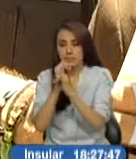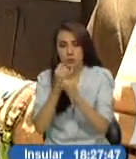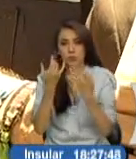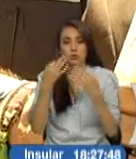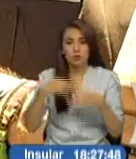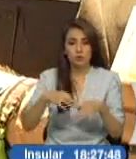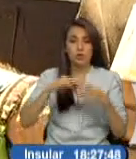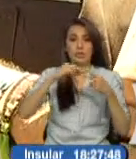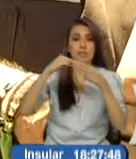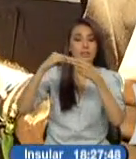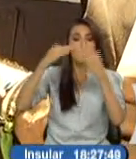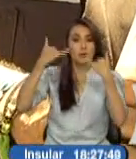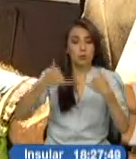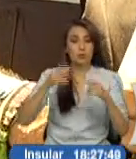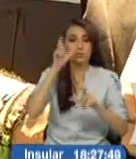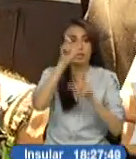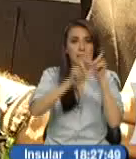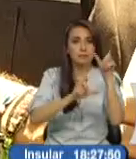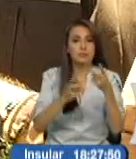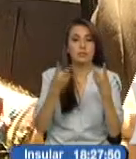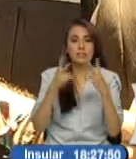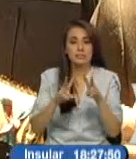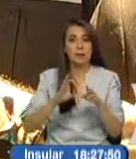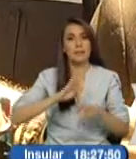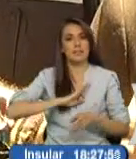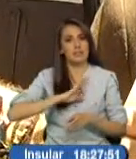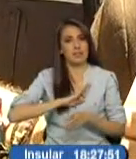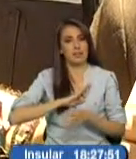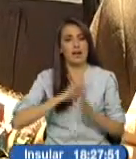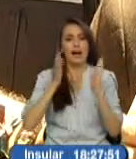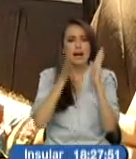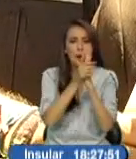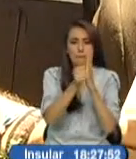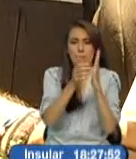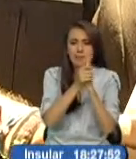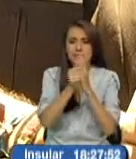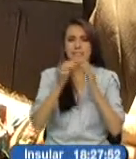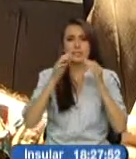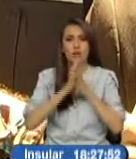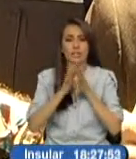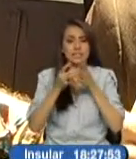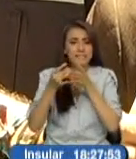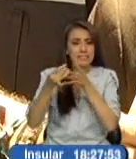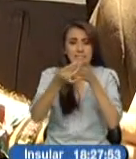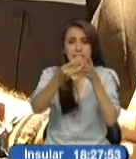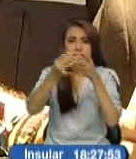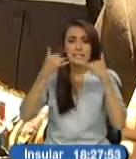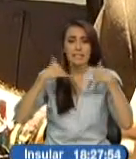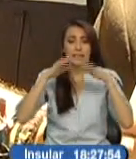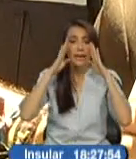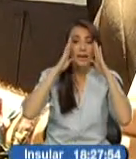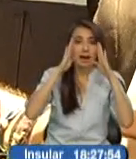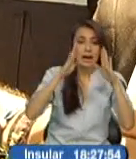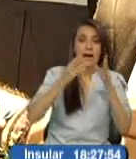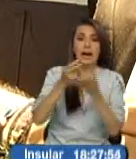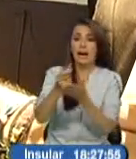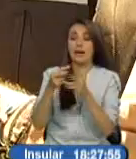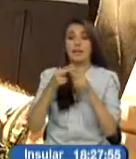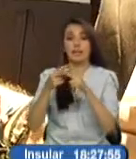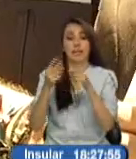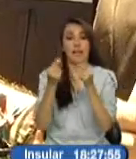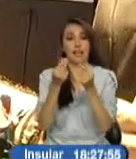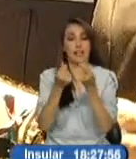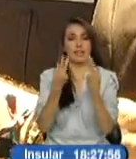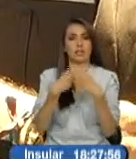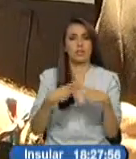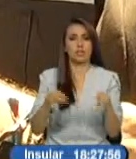los recursos, porque la gente requiere de asistencia técnica, de capacitación, de seguimiento, de posibilidades de crédito, de acceso a la